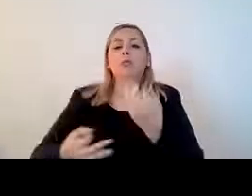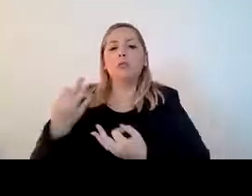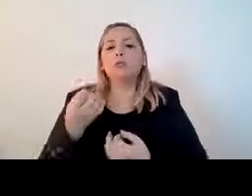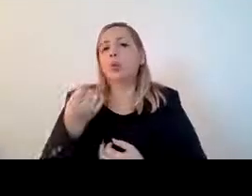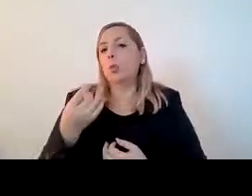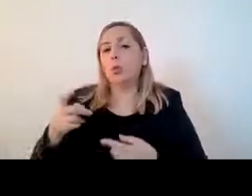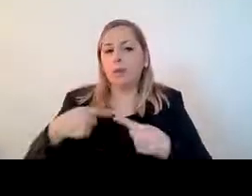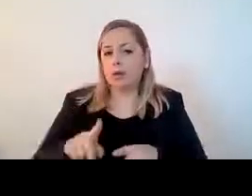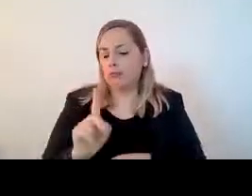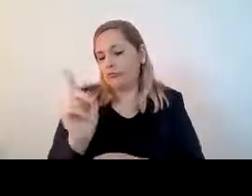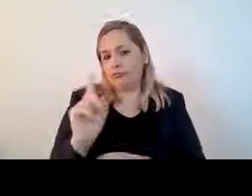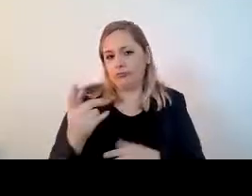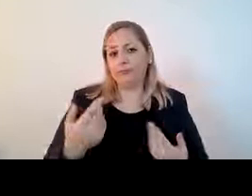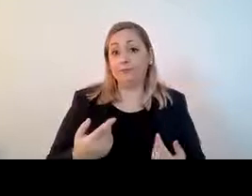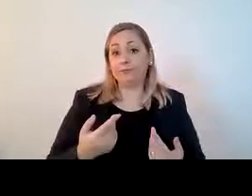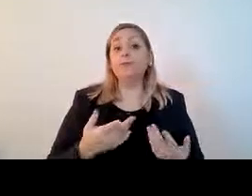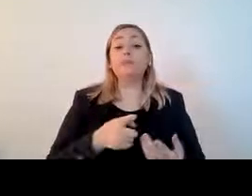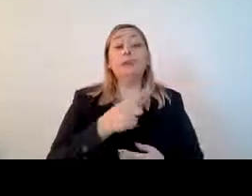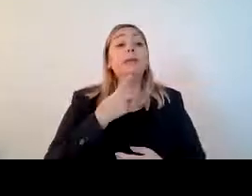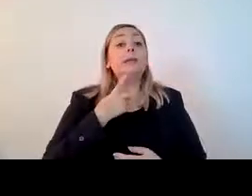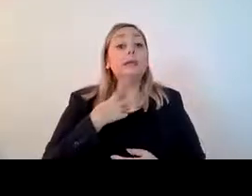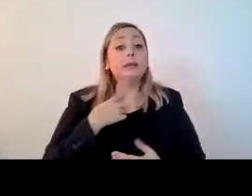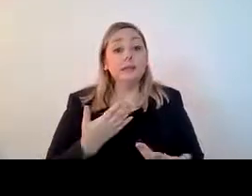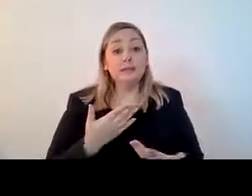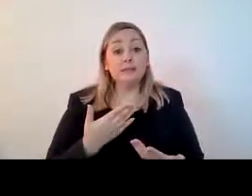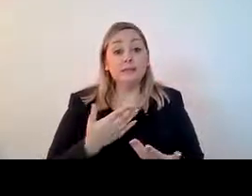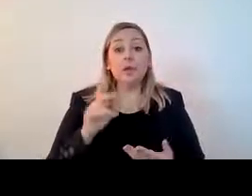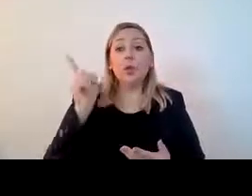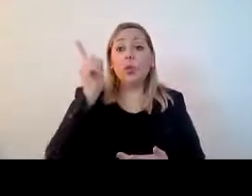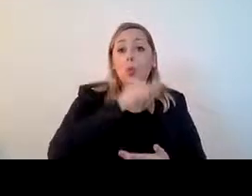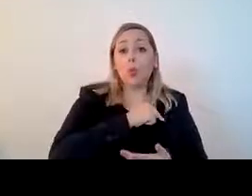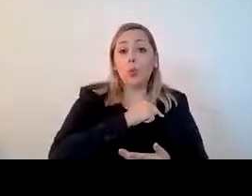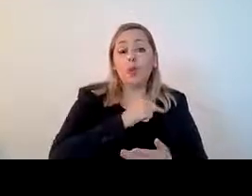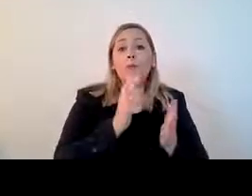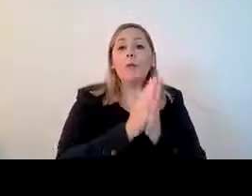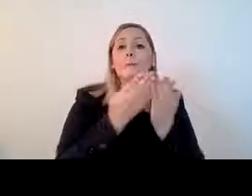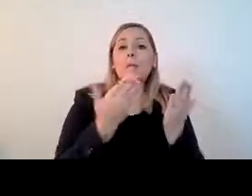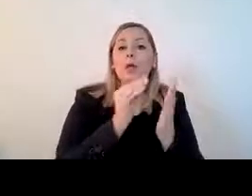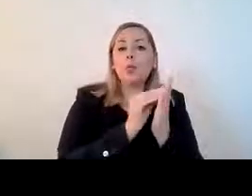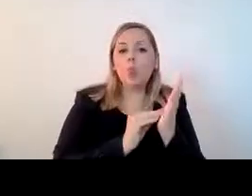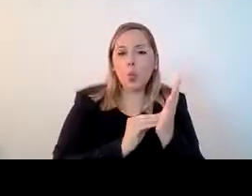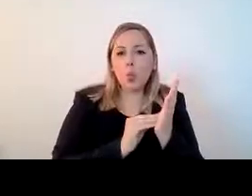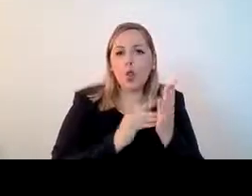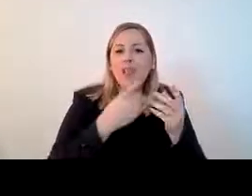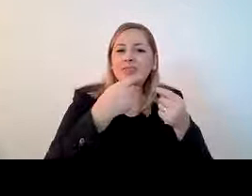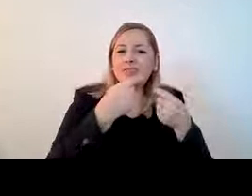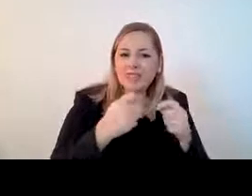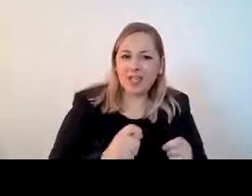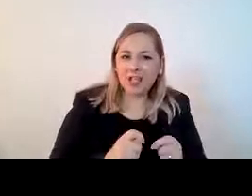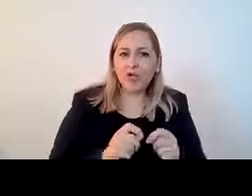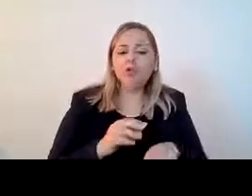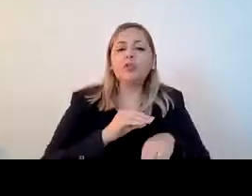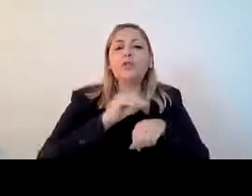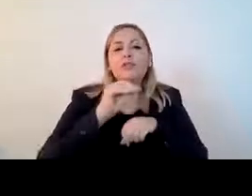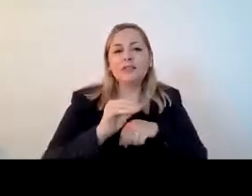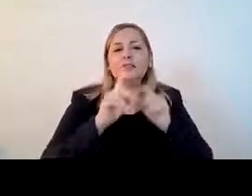pareja. ¿Ya? Lo que es interesante que la versión última del manual de clasificación diagnóstica señala que